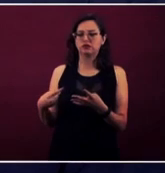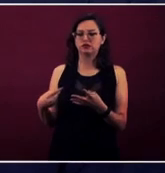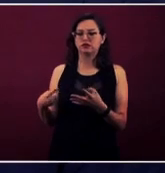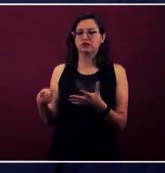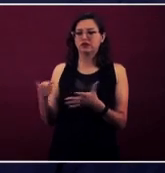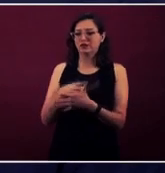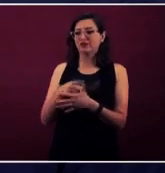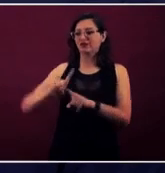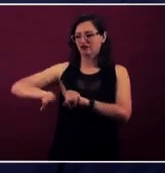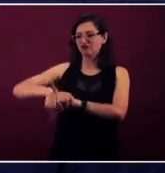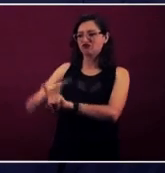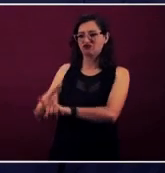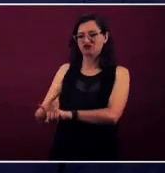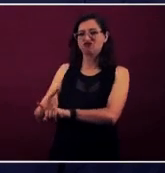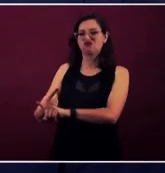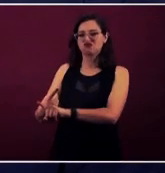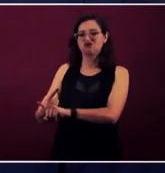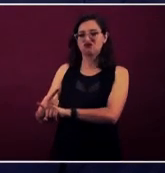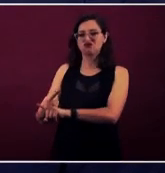incluso violaciones.